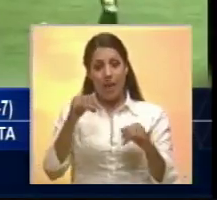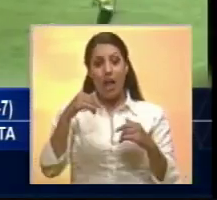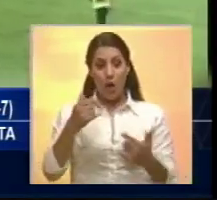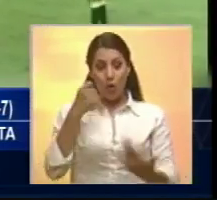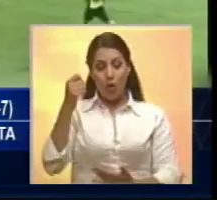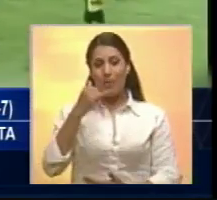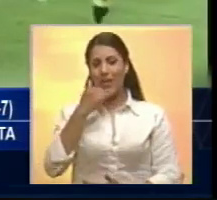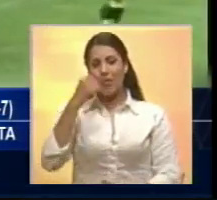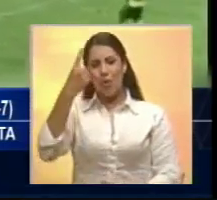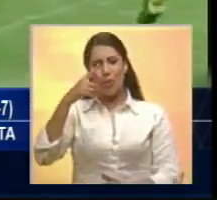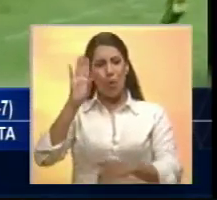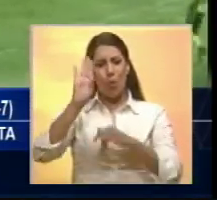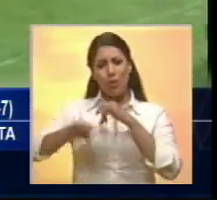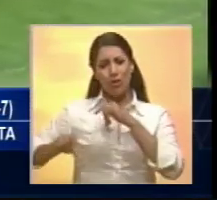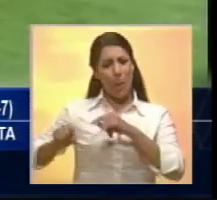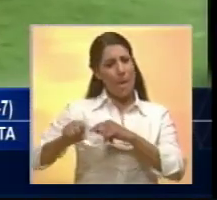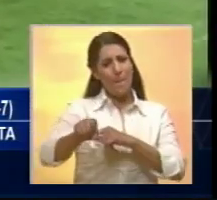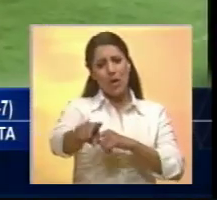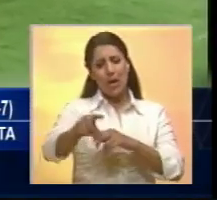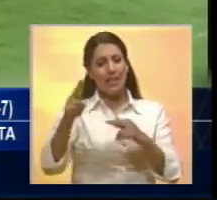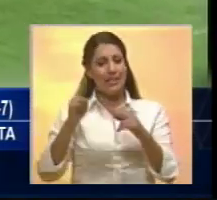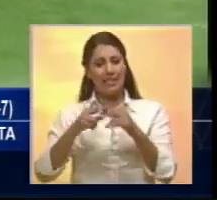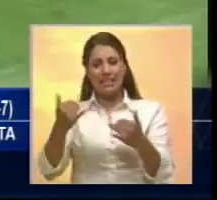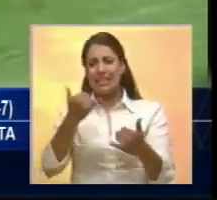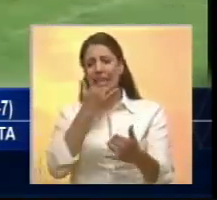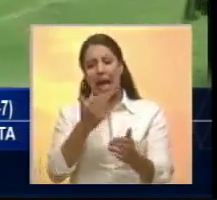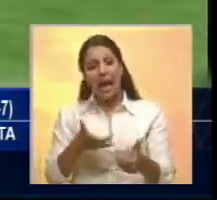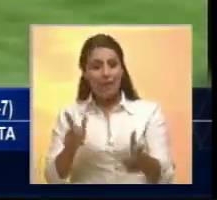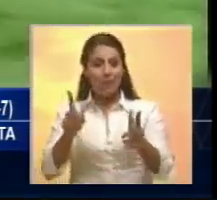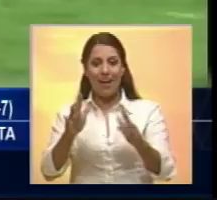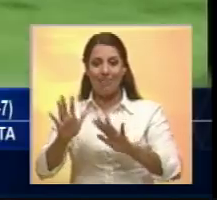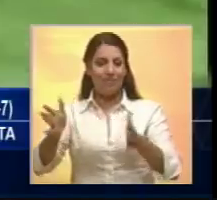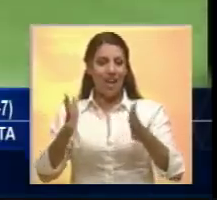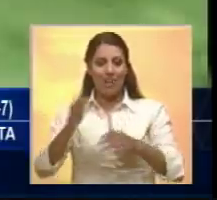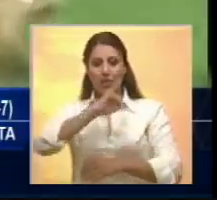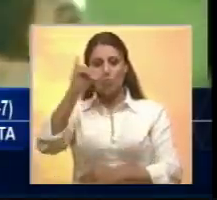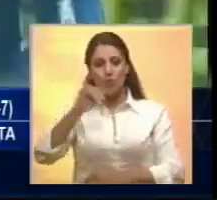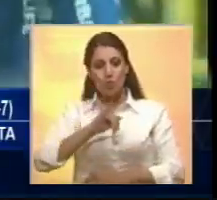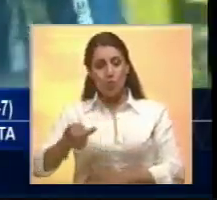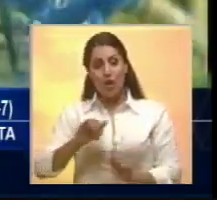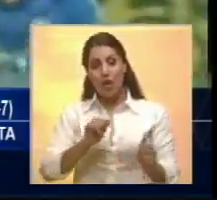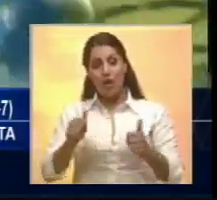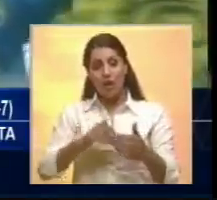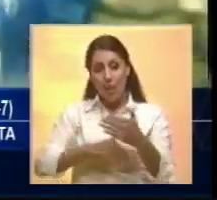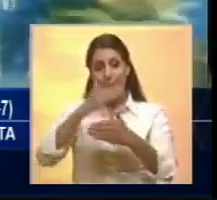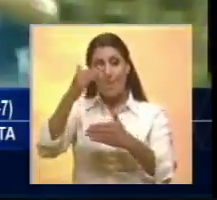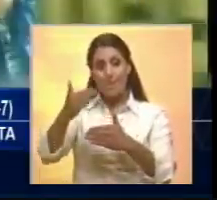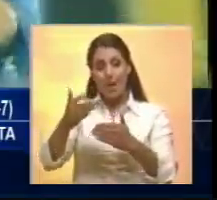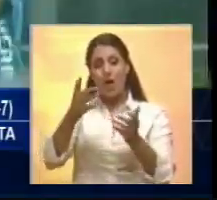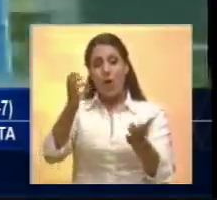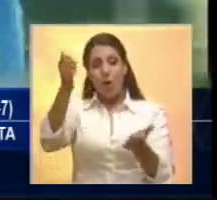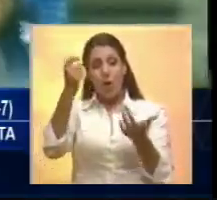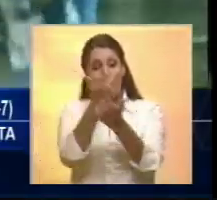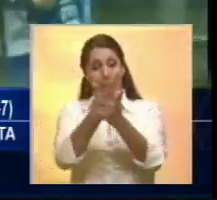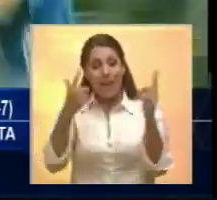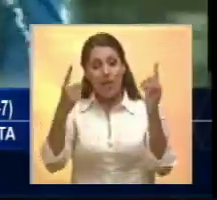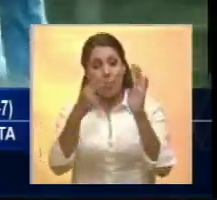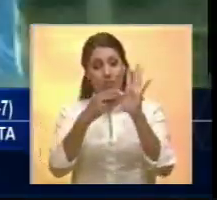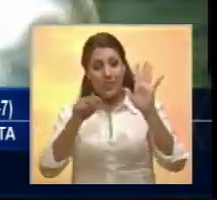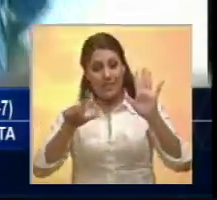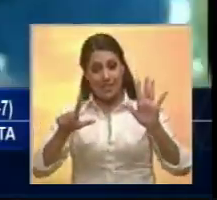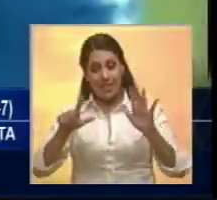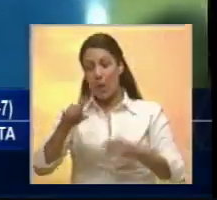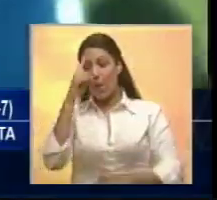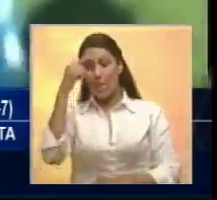Lujano falló el último penal del Táchira y permitió al Zulia ganar el título de Clausura y el pase a la Copa Libertadores 2017